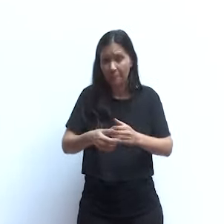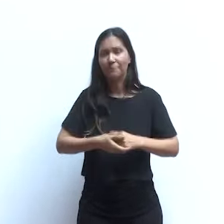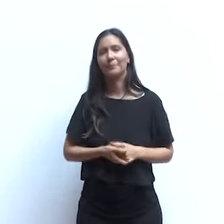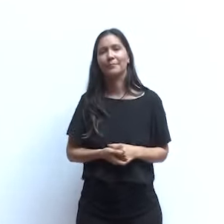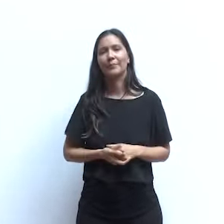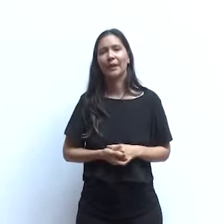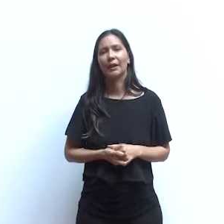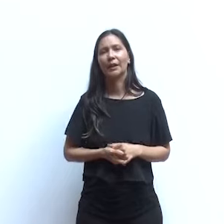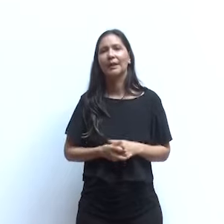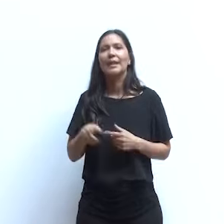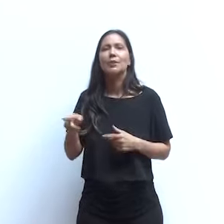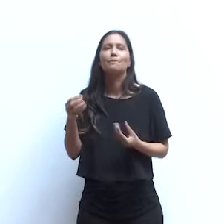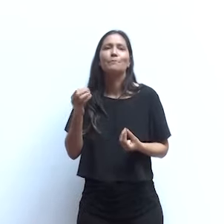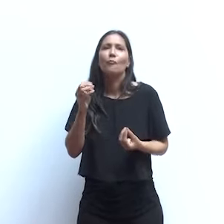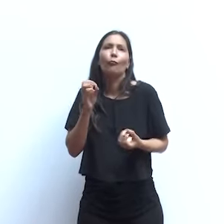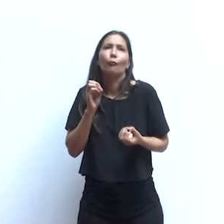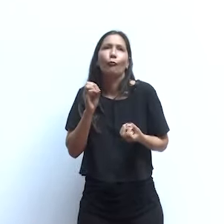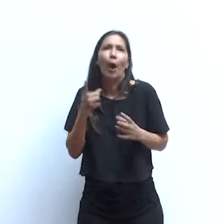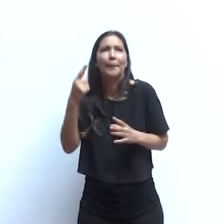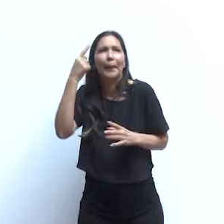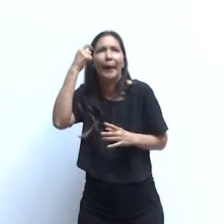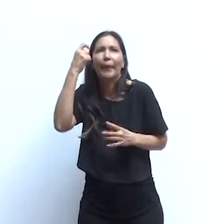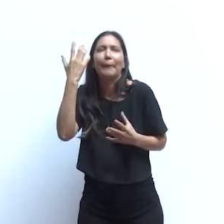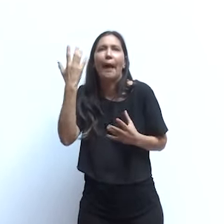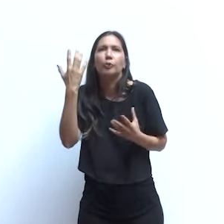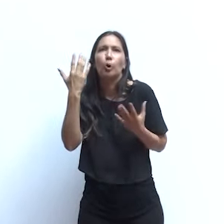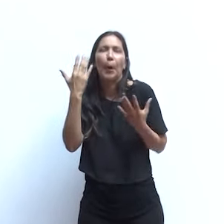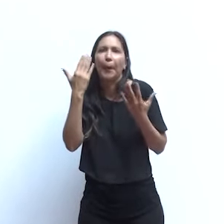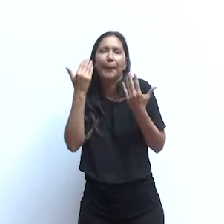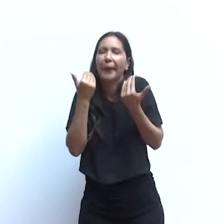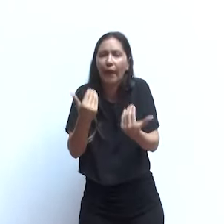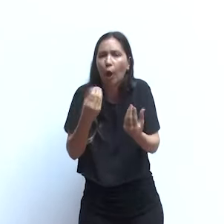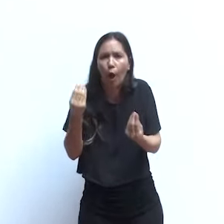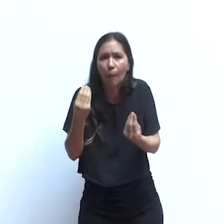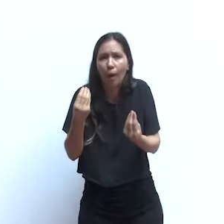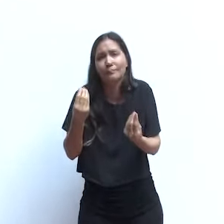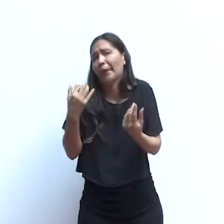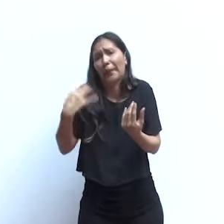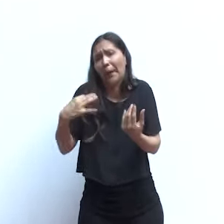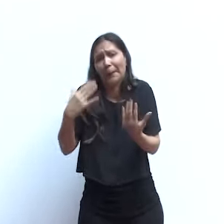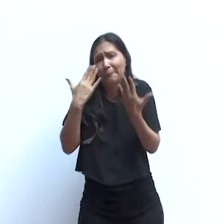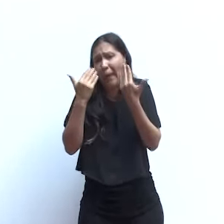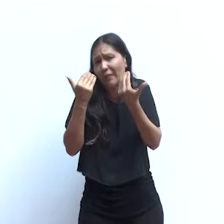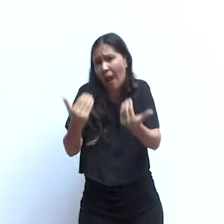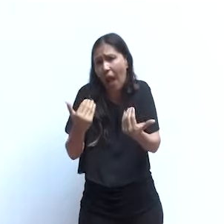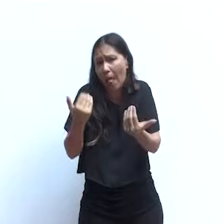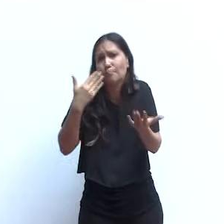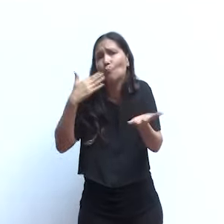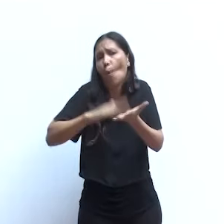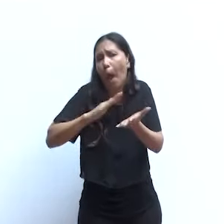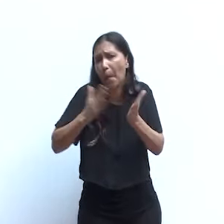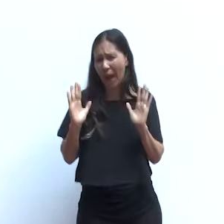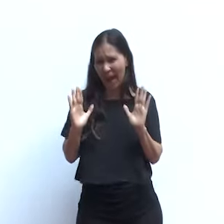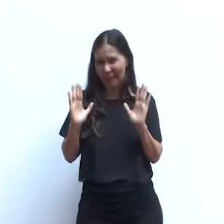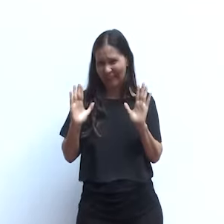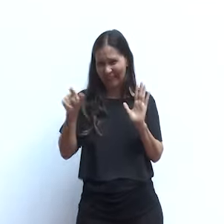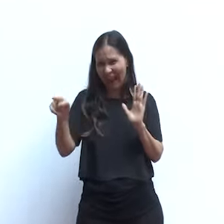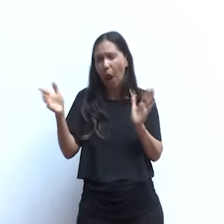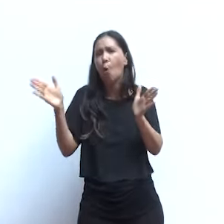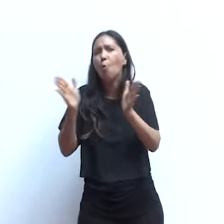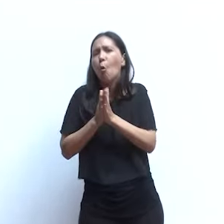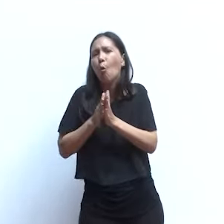aprender investigar es investigando no Entonces me parece que que Javier también tiene esa generosidad también de de de pensar con